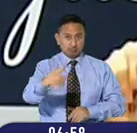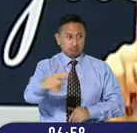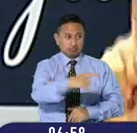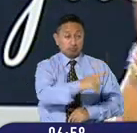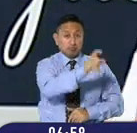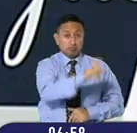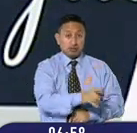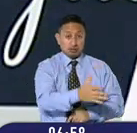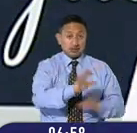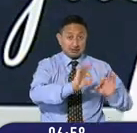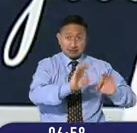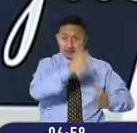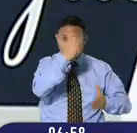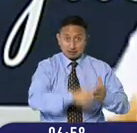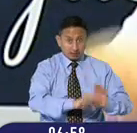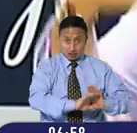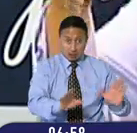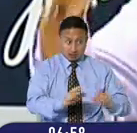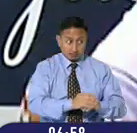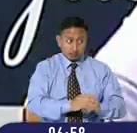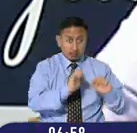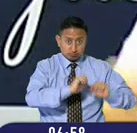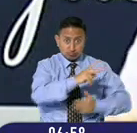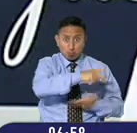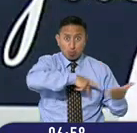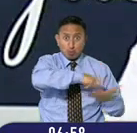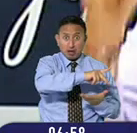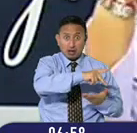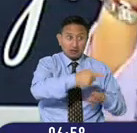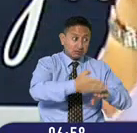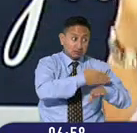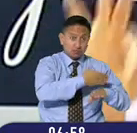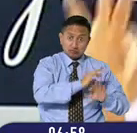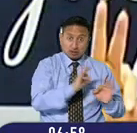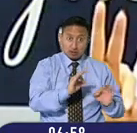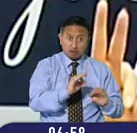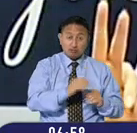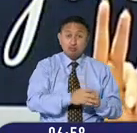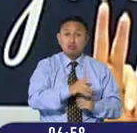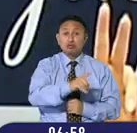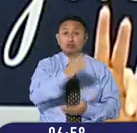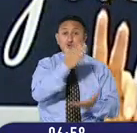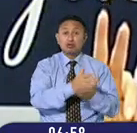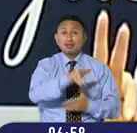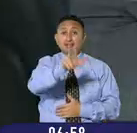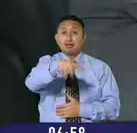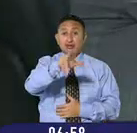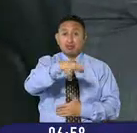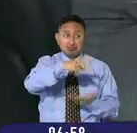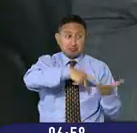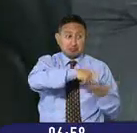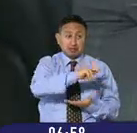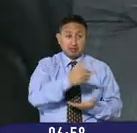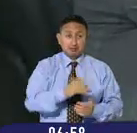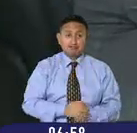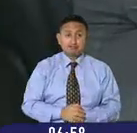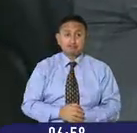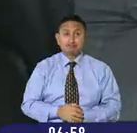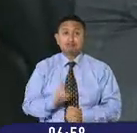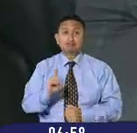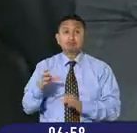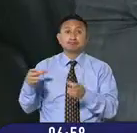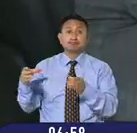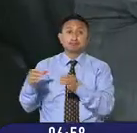es sancionado y se ratifica su inocencia, se le paga las remuneraciones que apenas por 3 meses se le suspendieron. La Asociación Ecuatoriana